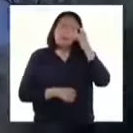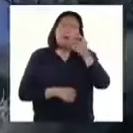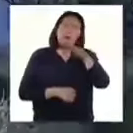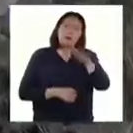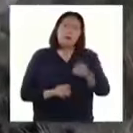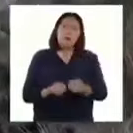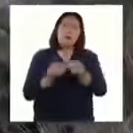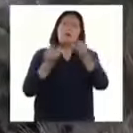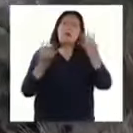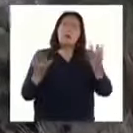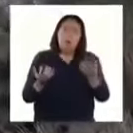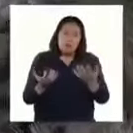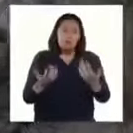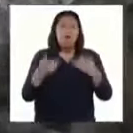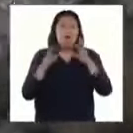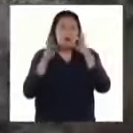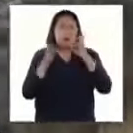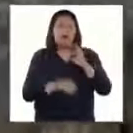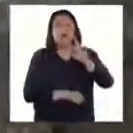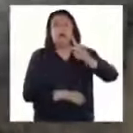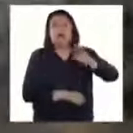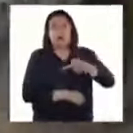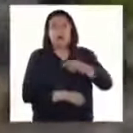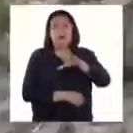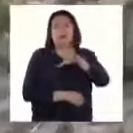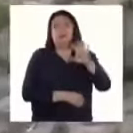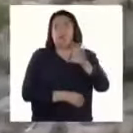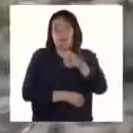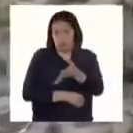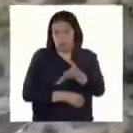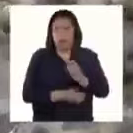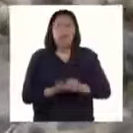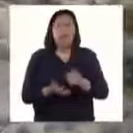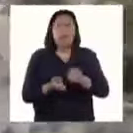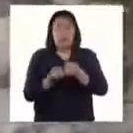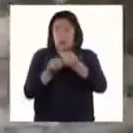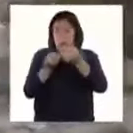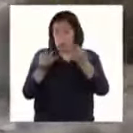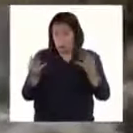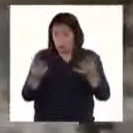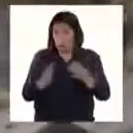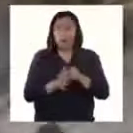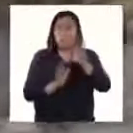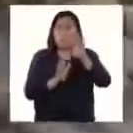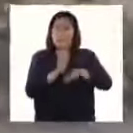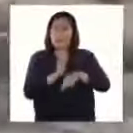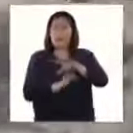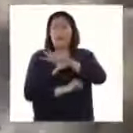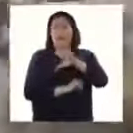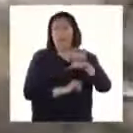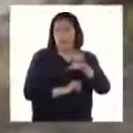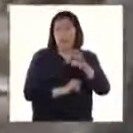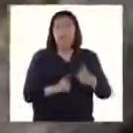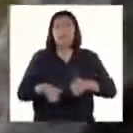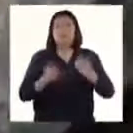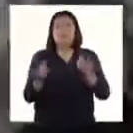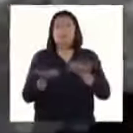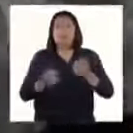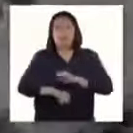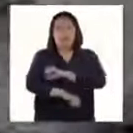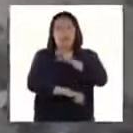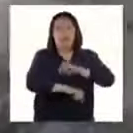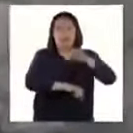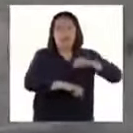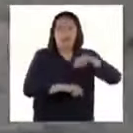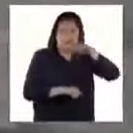de aproximadamente 2.500 individuos, de los cuales menos de 500 vivirían en los Andes